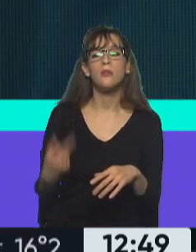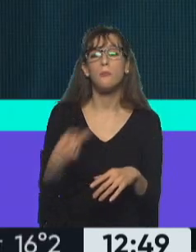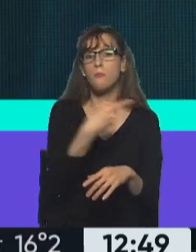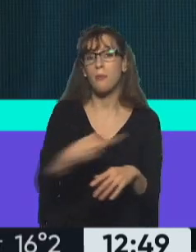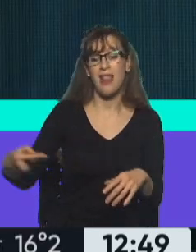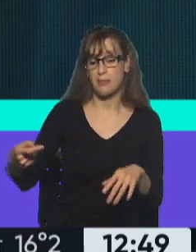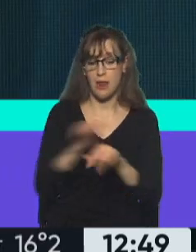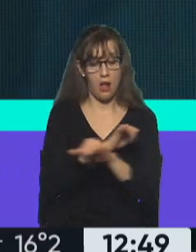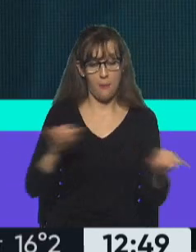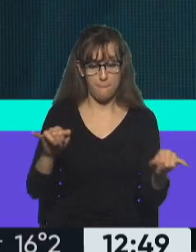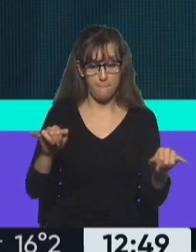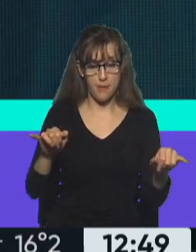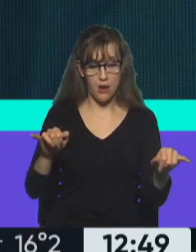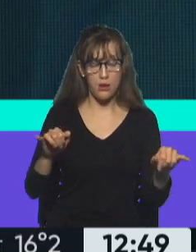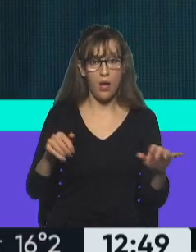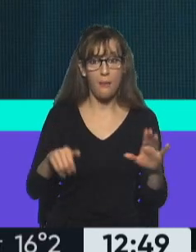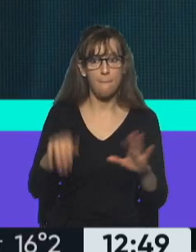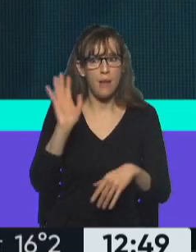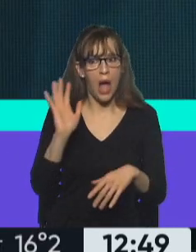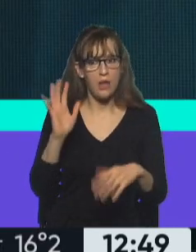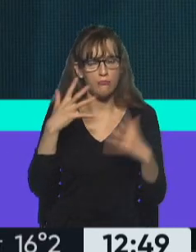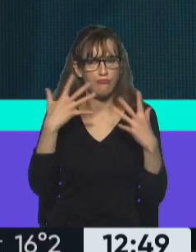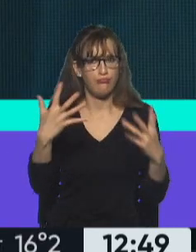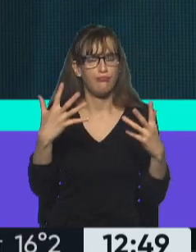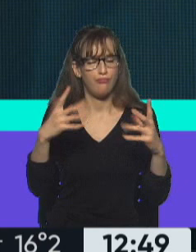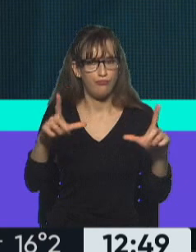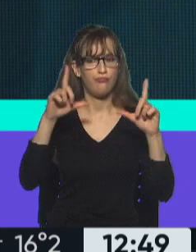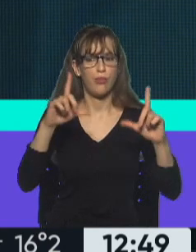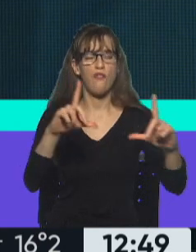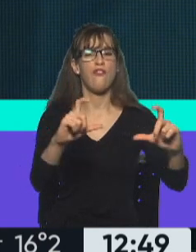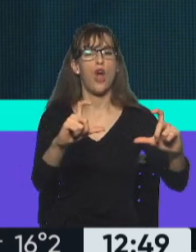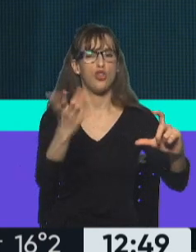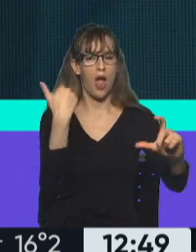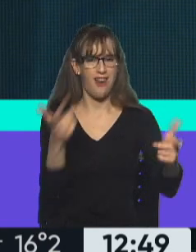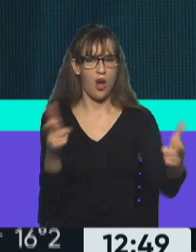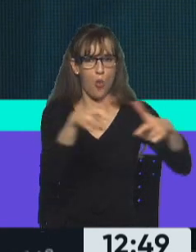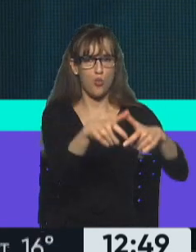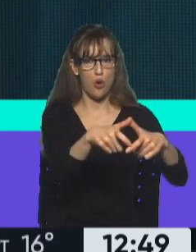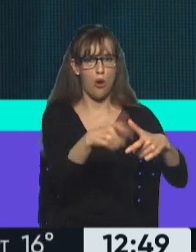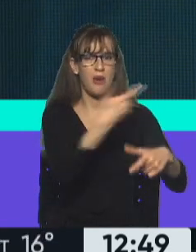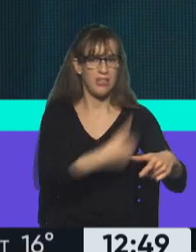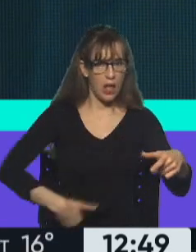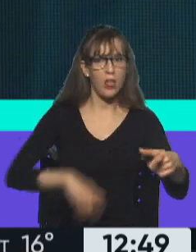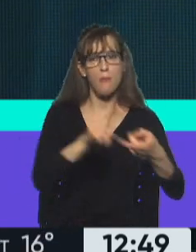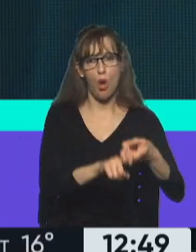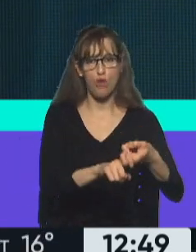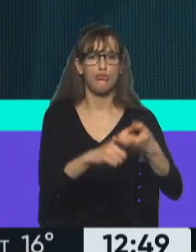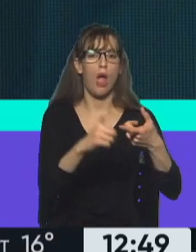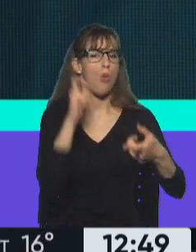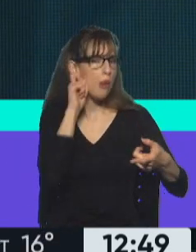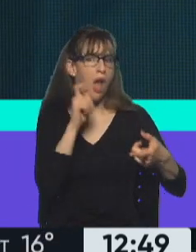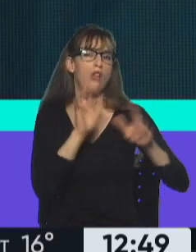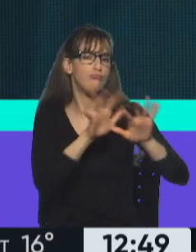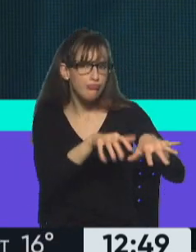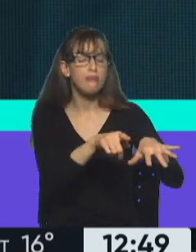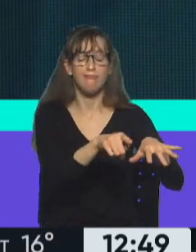campaña que fue la semana de mayor intensidad de mayor visibilidad mediática de esa foto volvimos a medir y tenían el mismo registro de intención lo